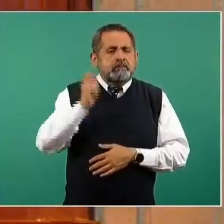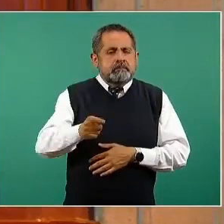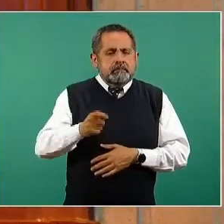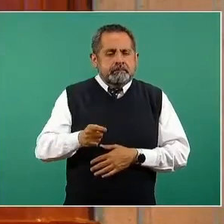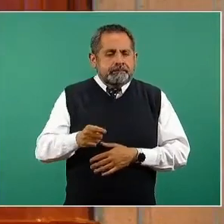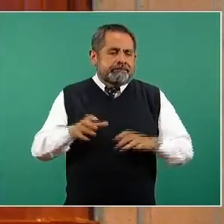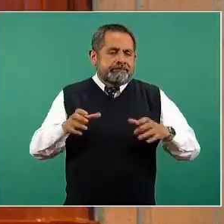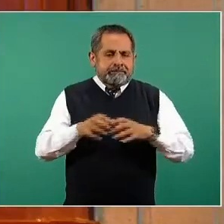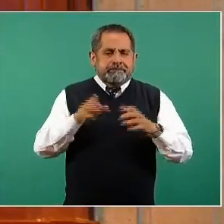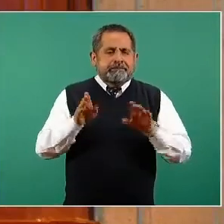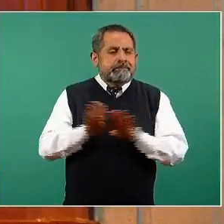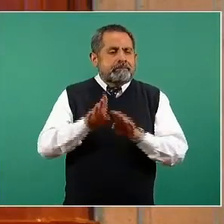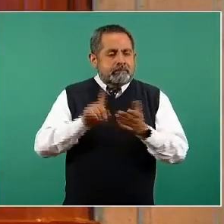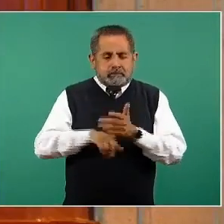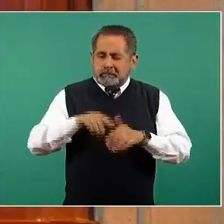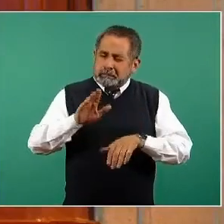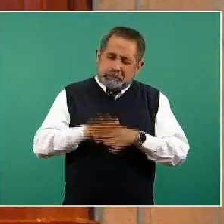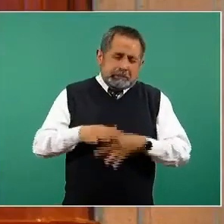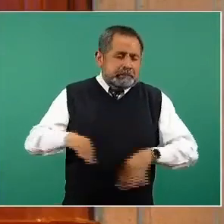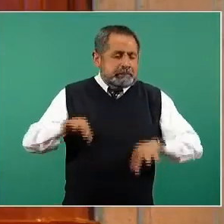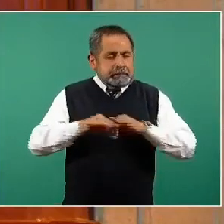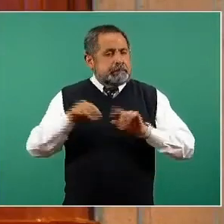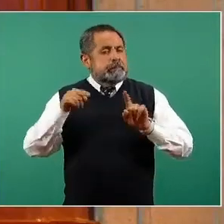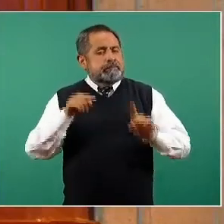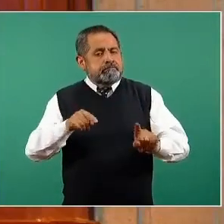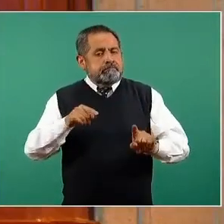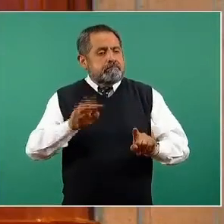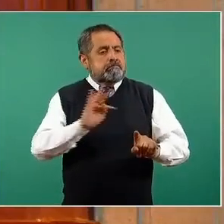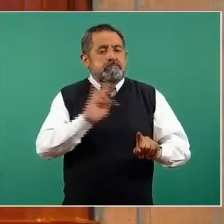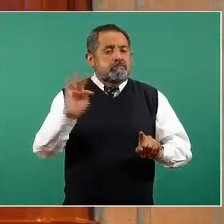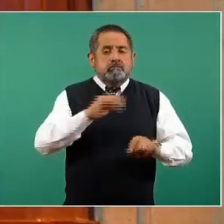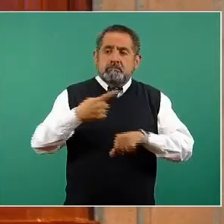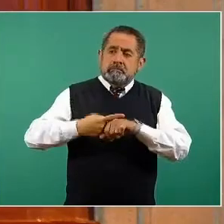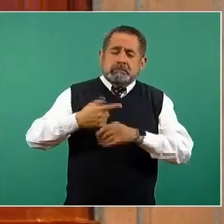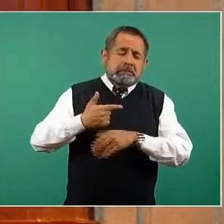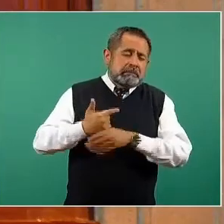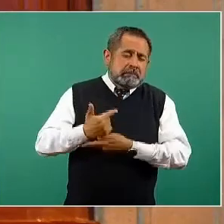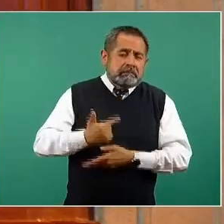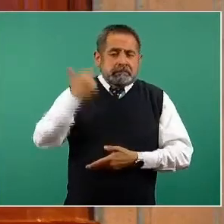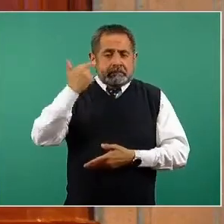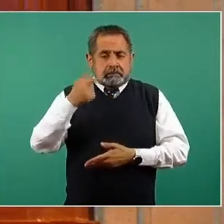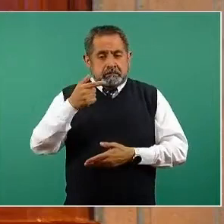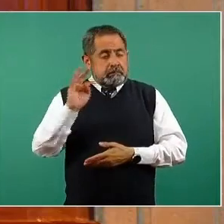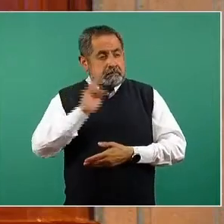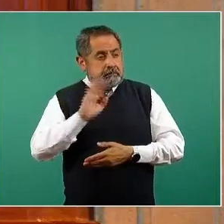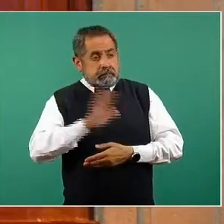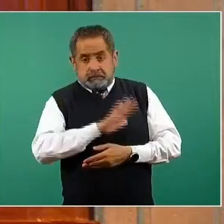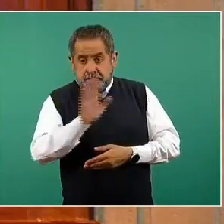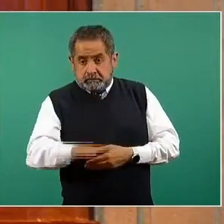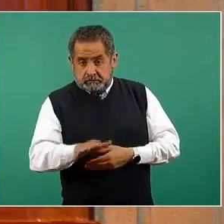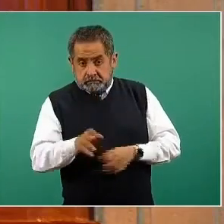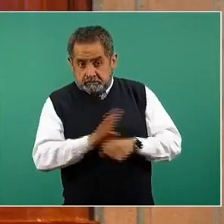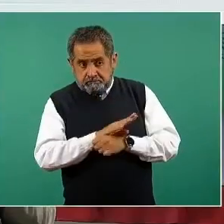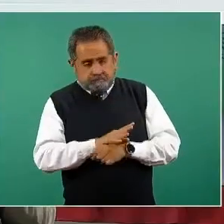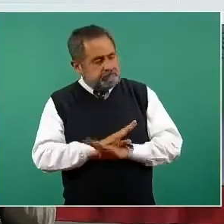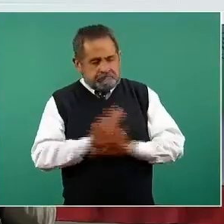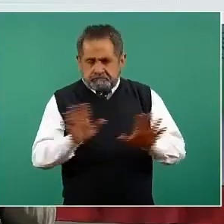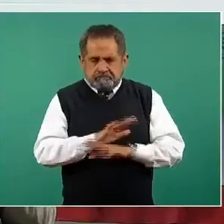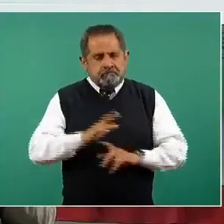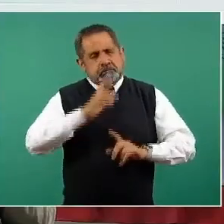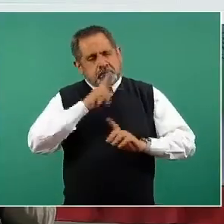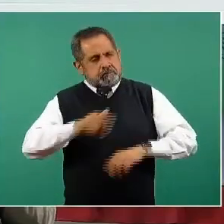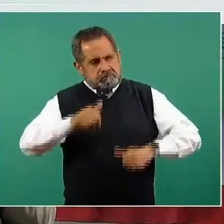el grupo con el mayor riesgo de enfermar gravemente y fallecer a consecuencia de la COVID-19. Es el grupo